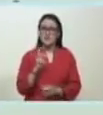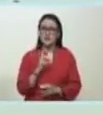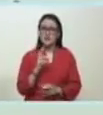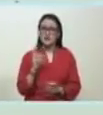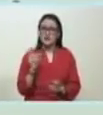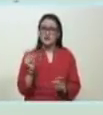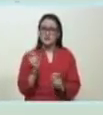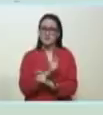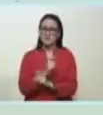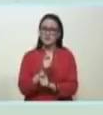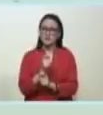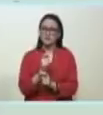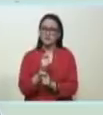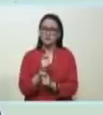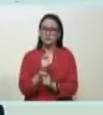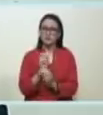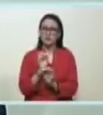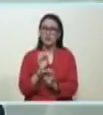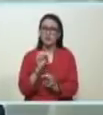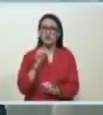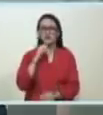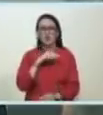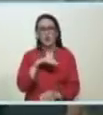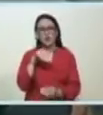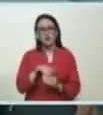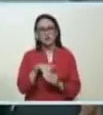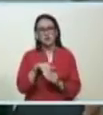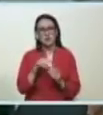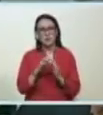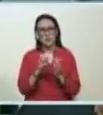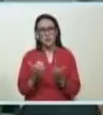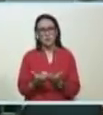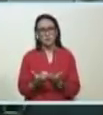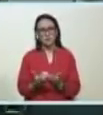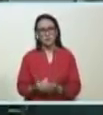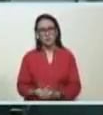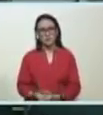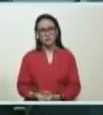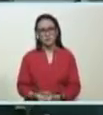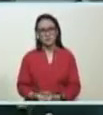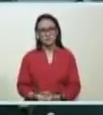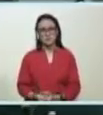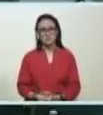historia electoral del mundo? En Estados Unidos.